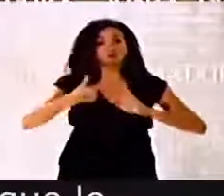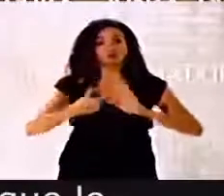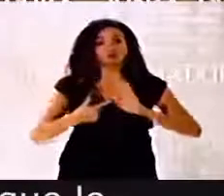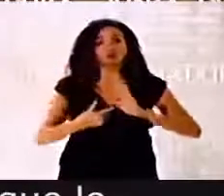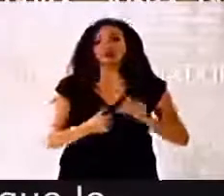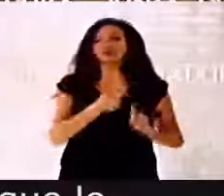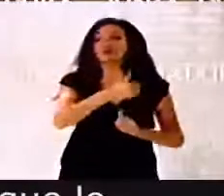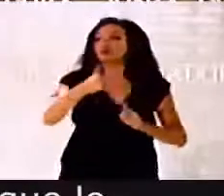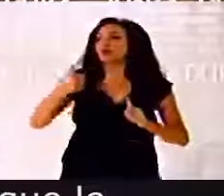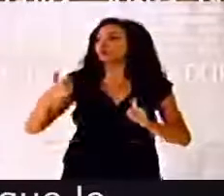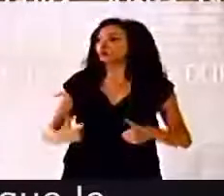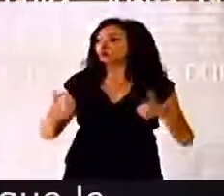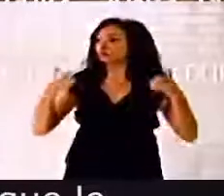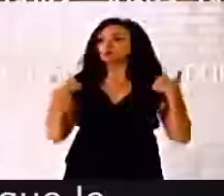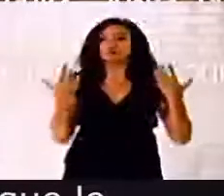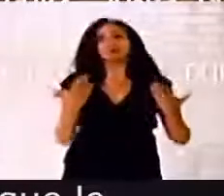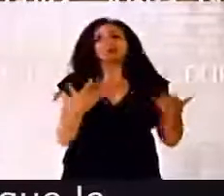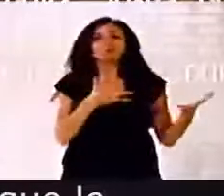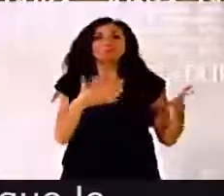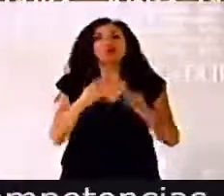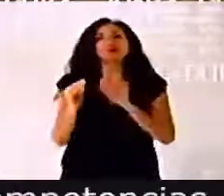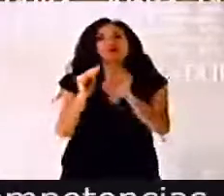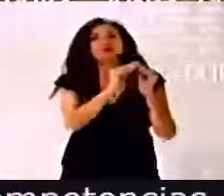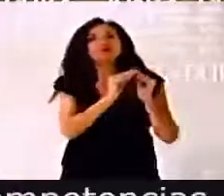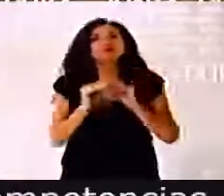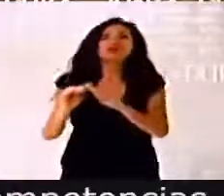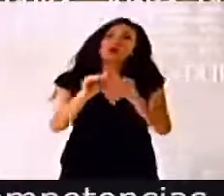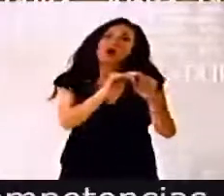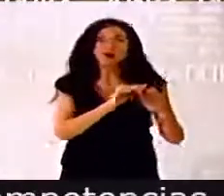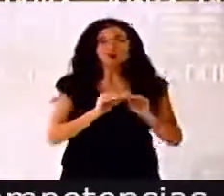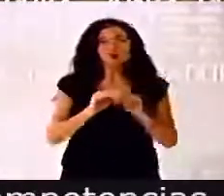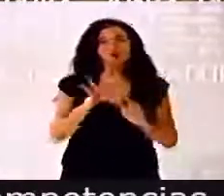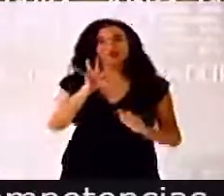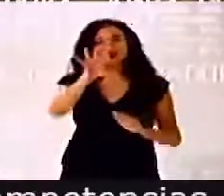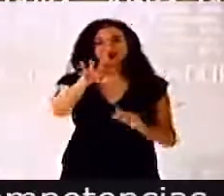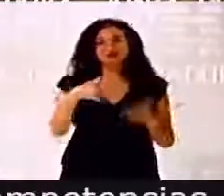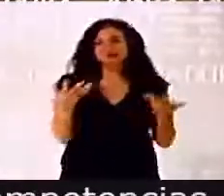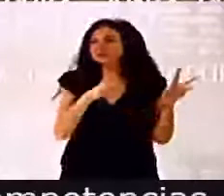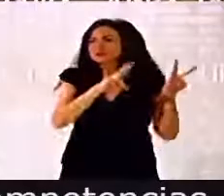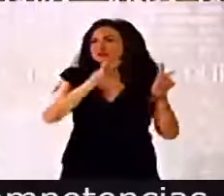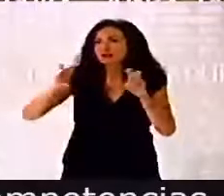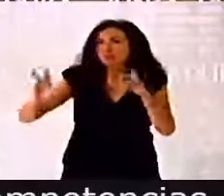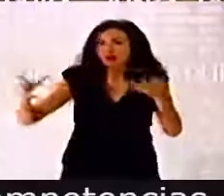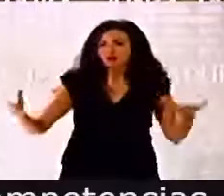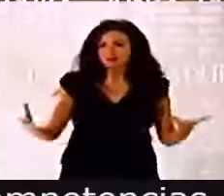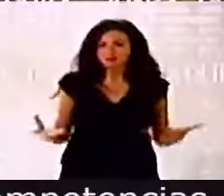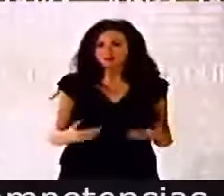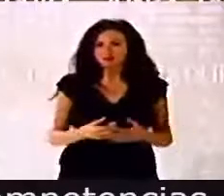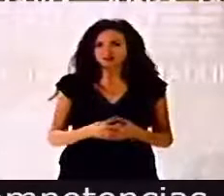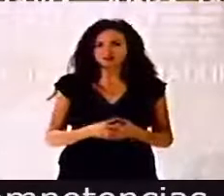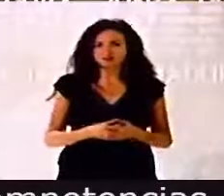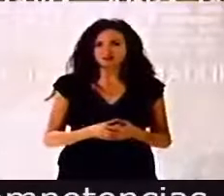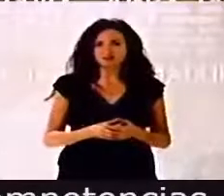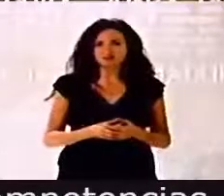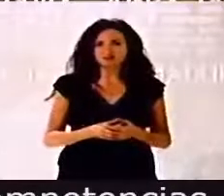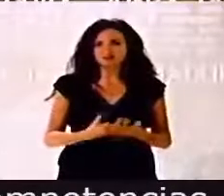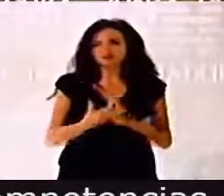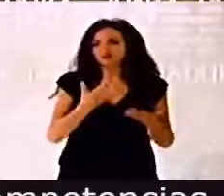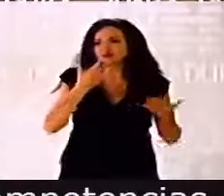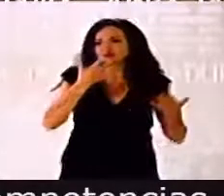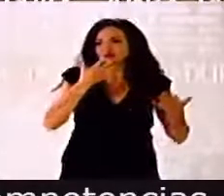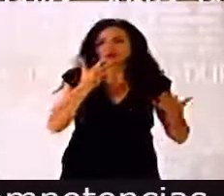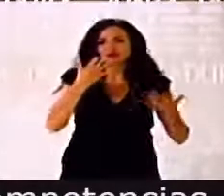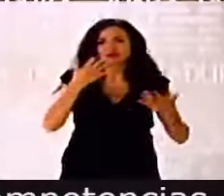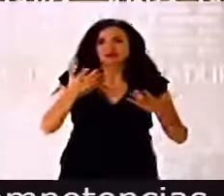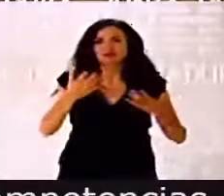competencias, sea más o menos homogénea en el conjunto del país. Este tipo de cuestiones, sin apriorismos y sin estar nunca en los